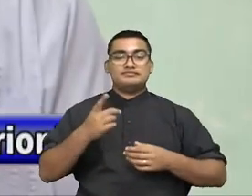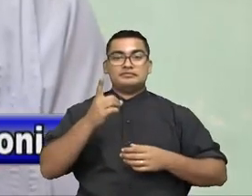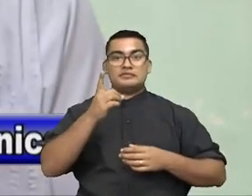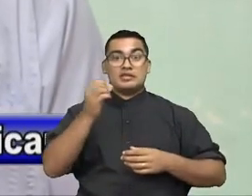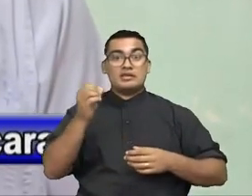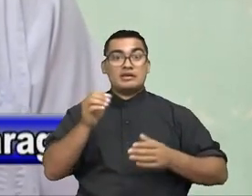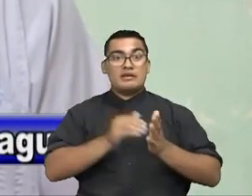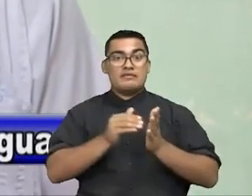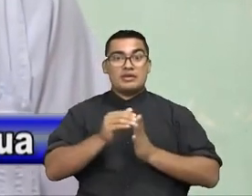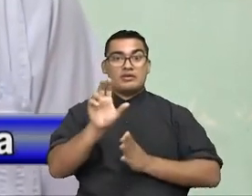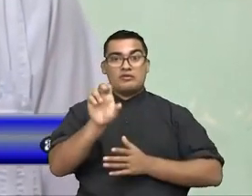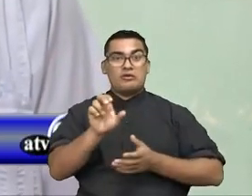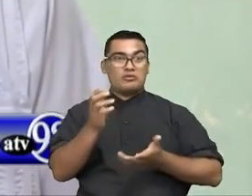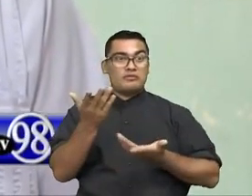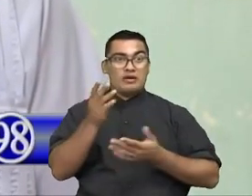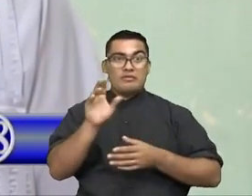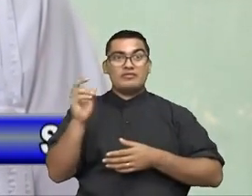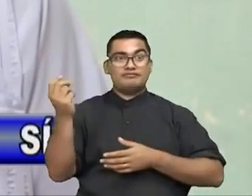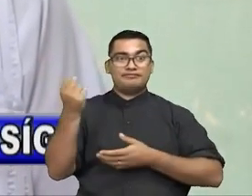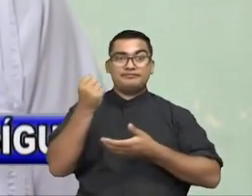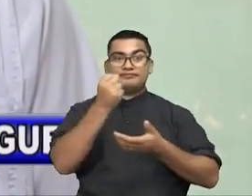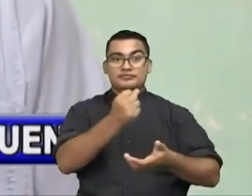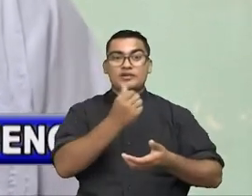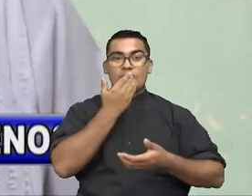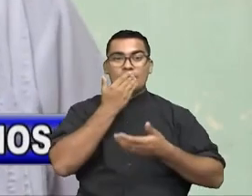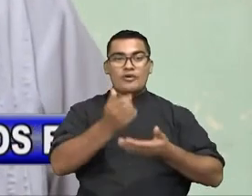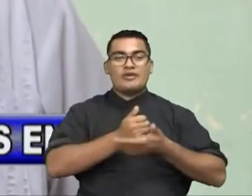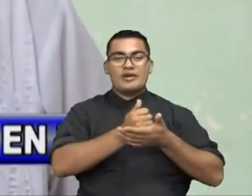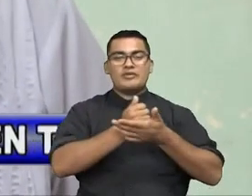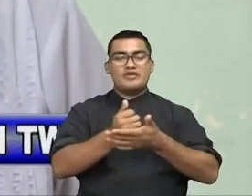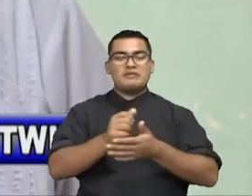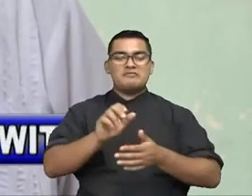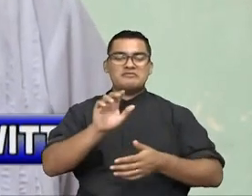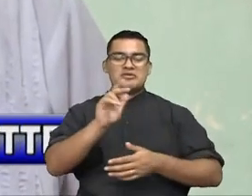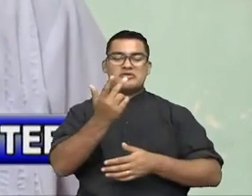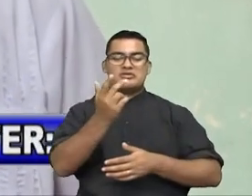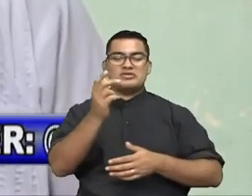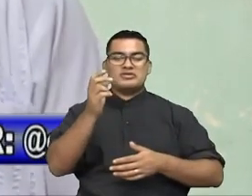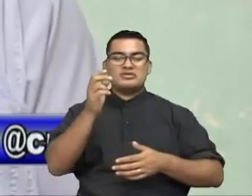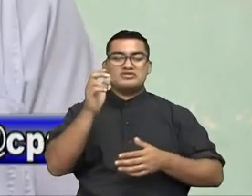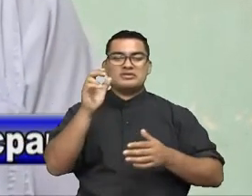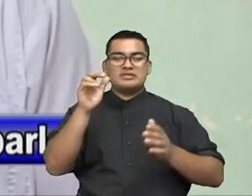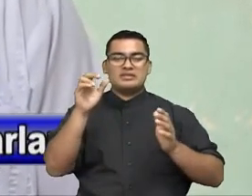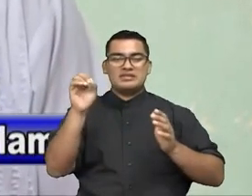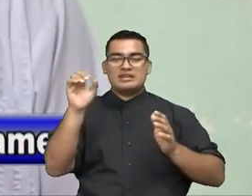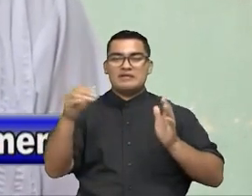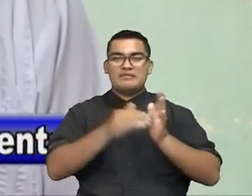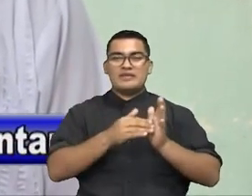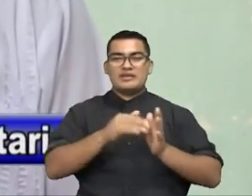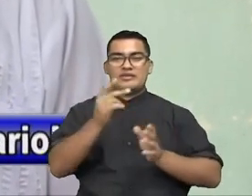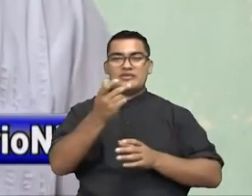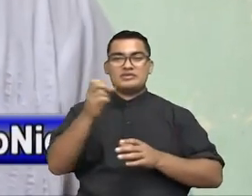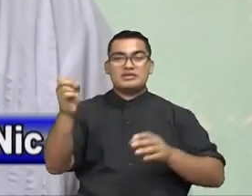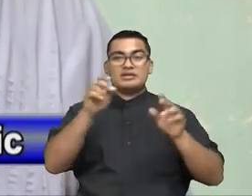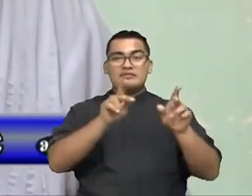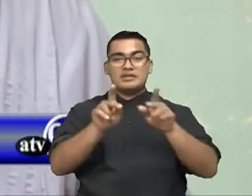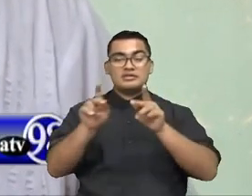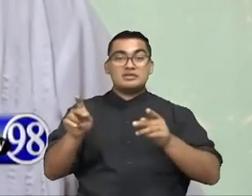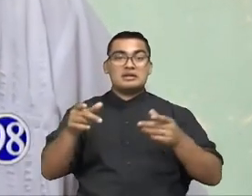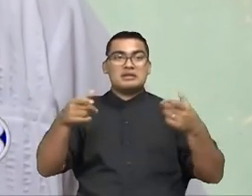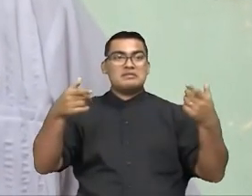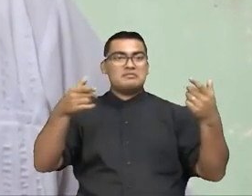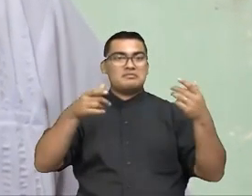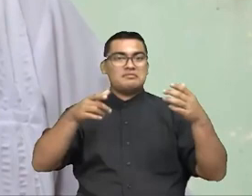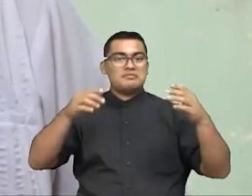más de 10 millones, en el cual va a beneficiar a más de 80.800 personas de Monimbó, entre